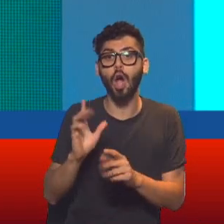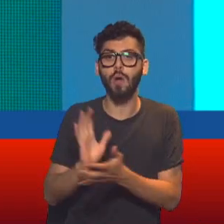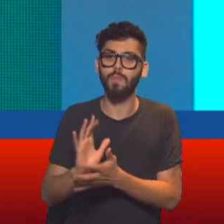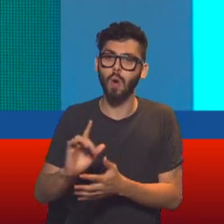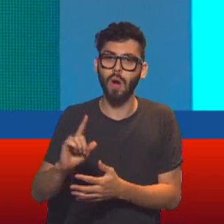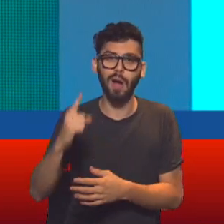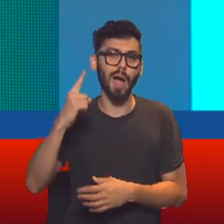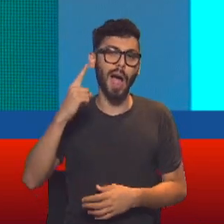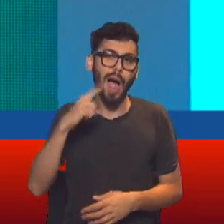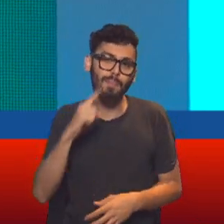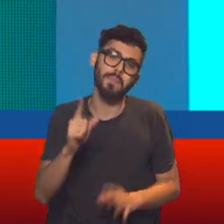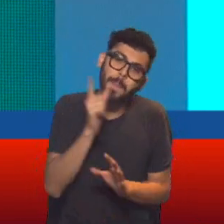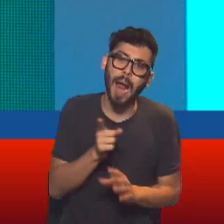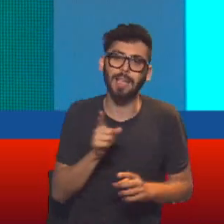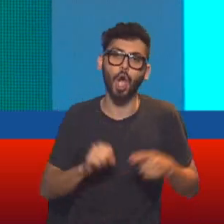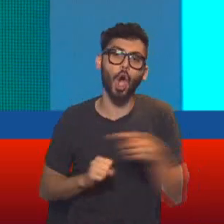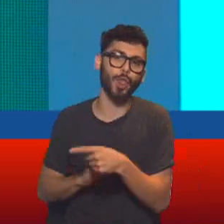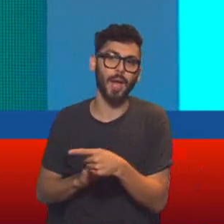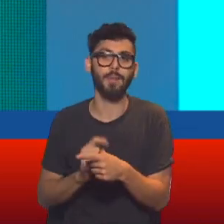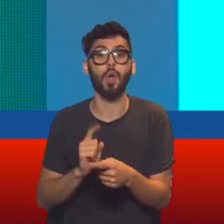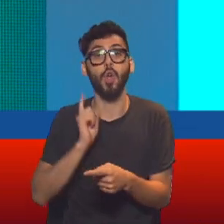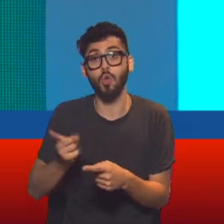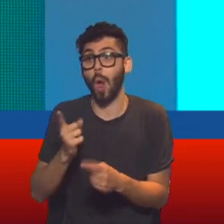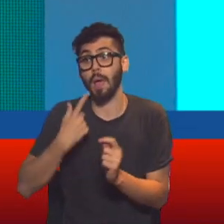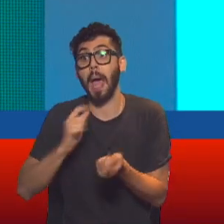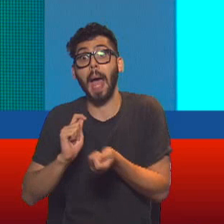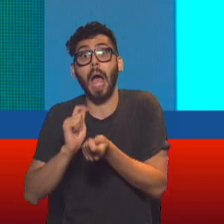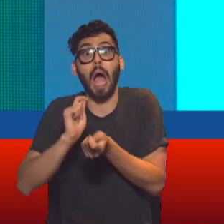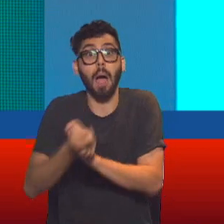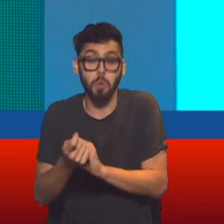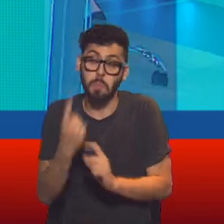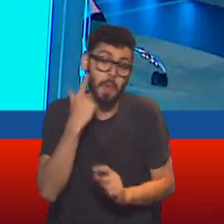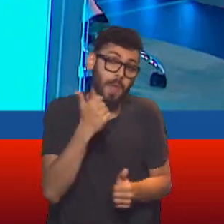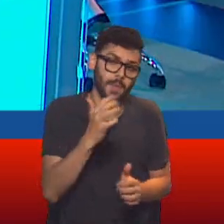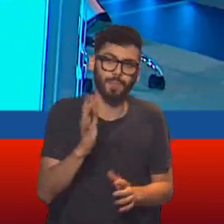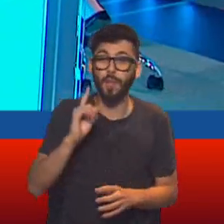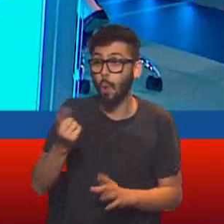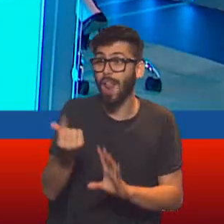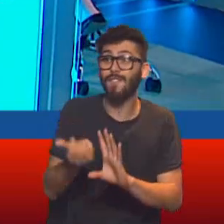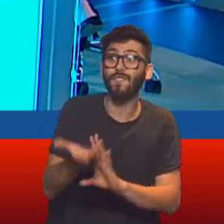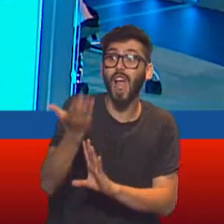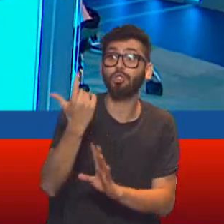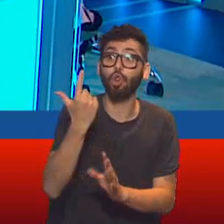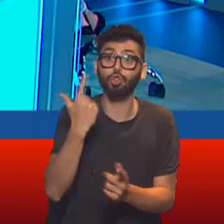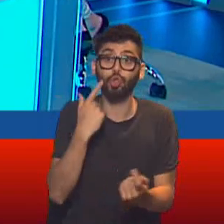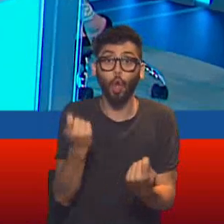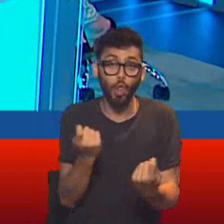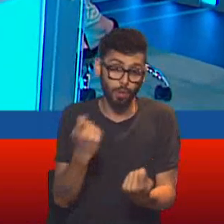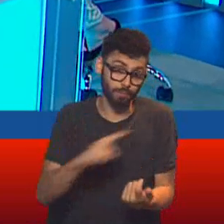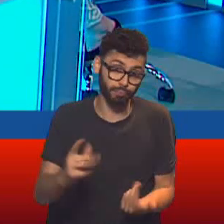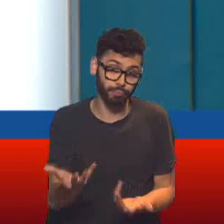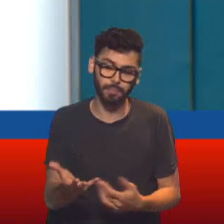pero bueno, me parece valorable este cambio que hubo ahí. Tampoco se domina la inflación, ¿no? No, a ver, yo creo